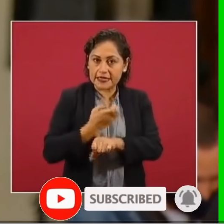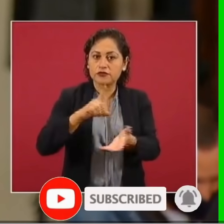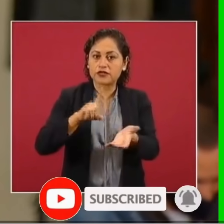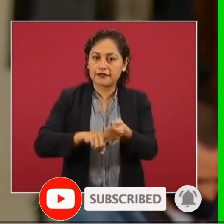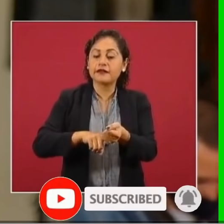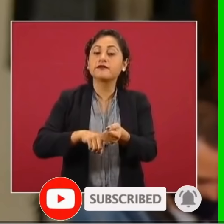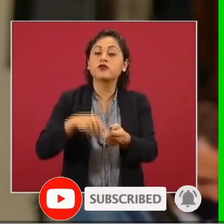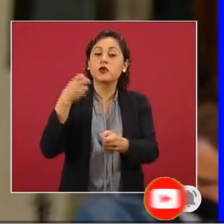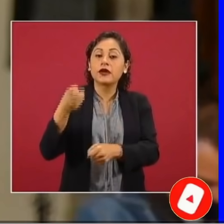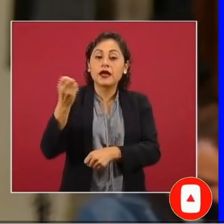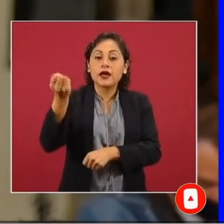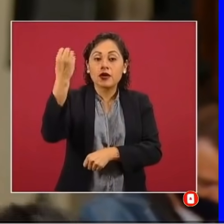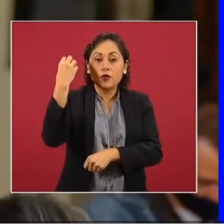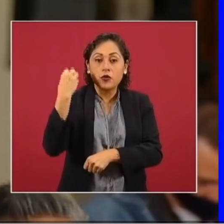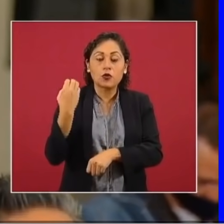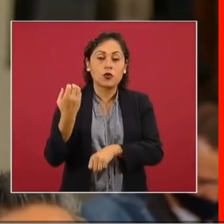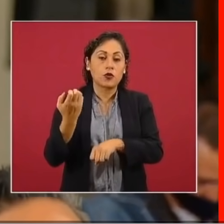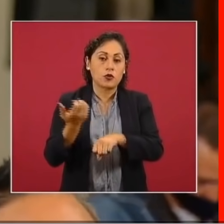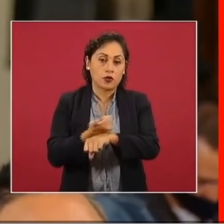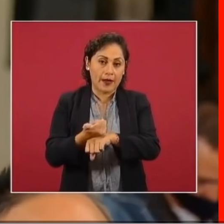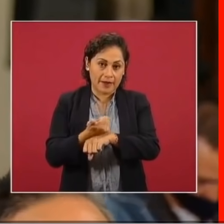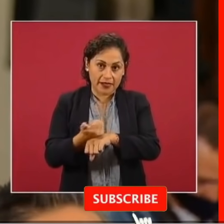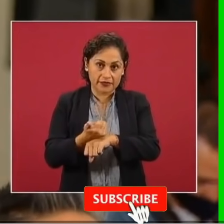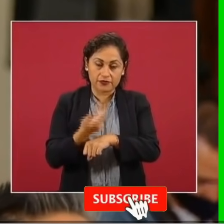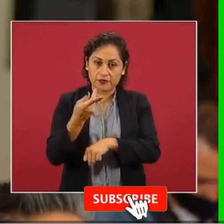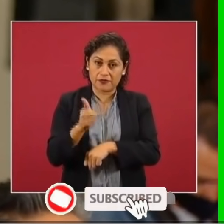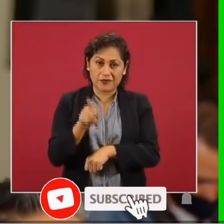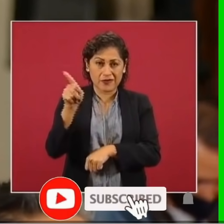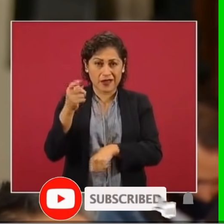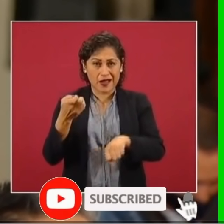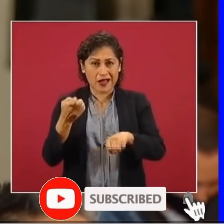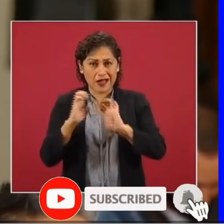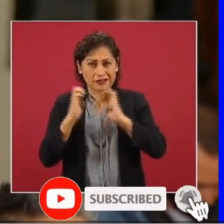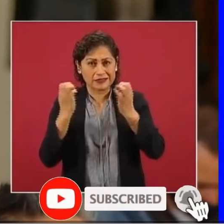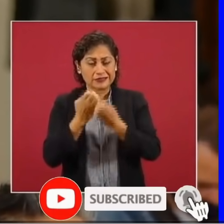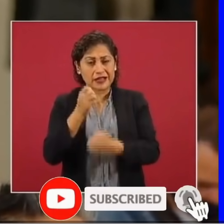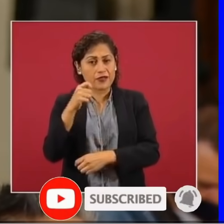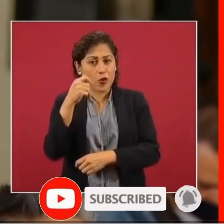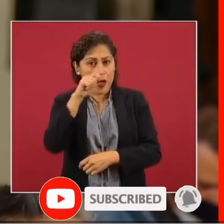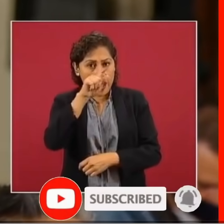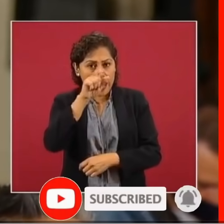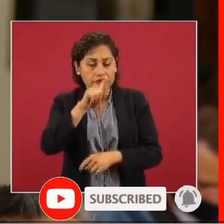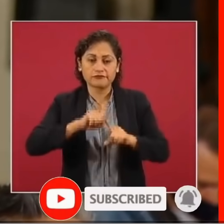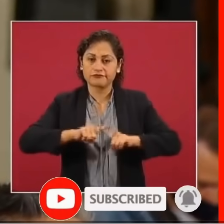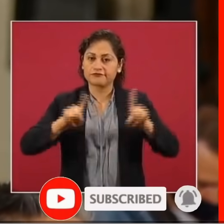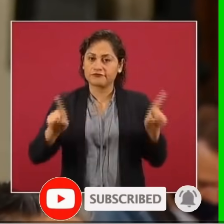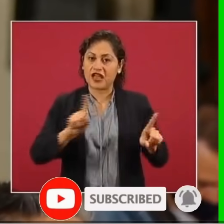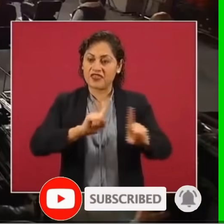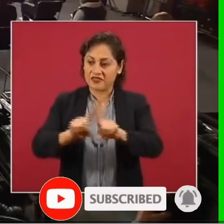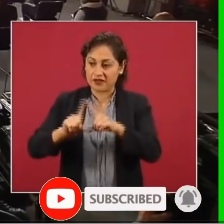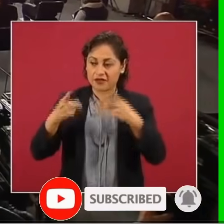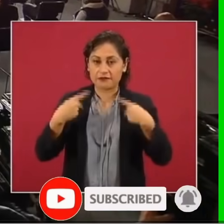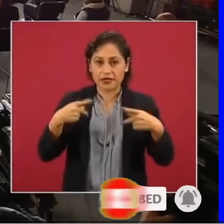semáforo esté en amarillo, la realidad es que en Jalisco no fue así. Diversos especialistas en salud, política e inclusive en